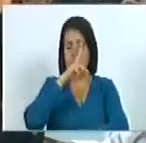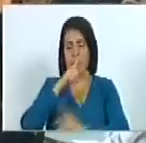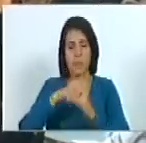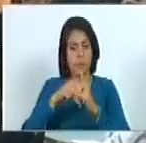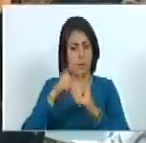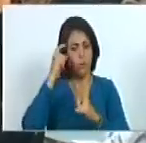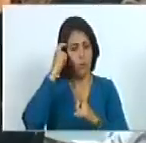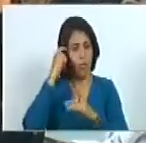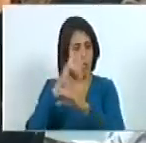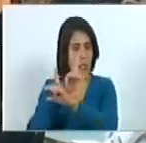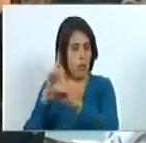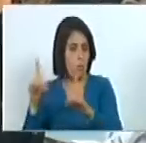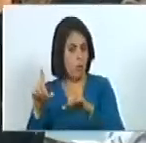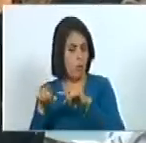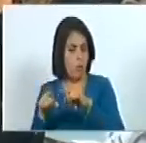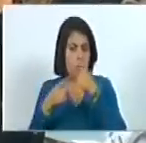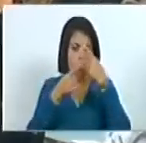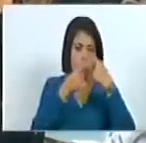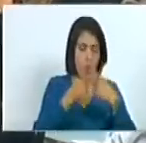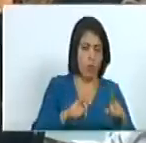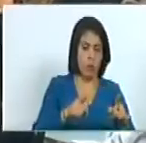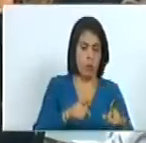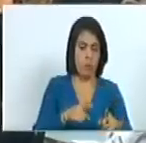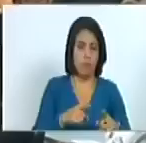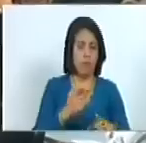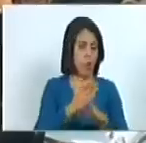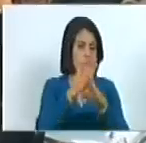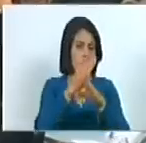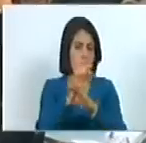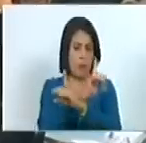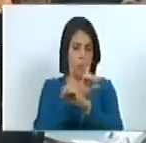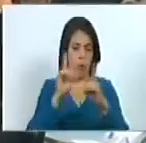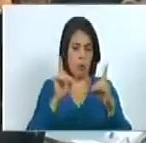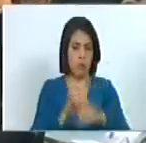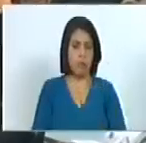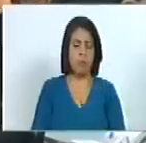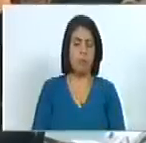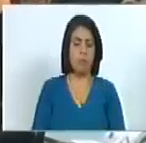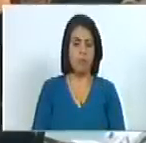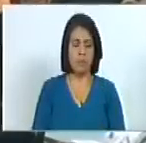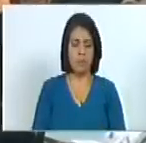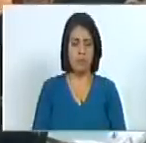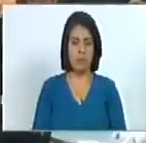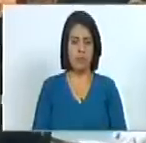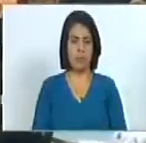día son demócratas, otro día son antidemócratas. Bueno,